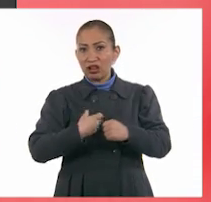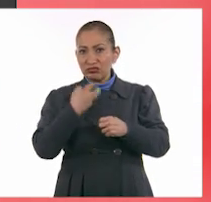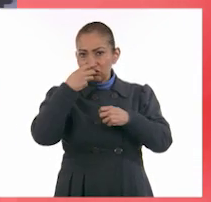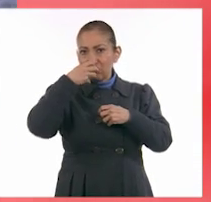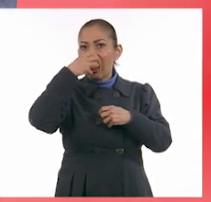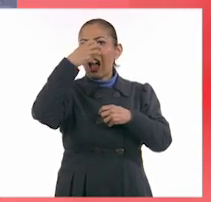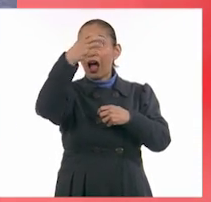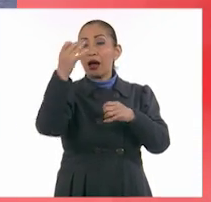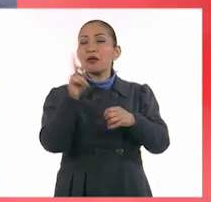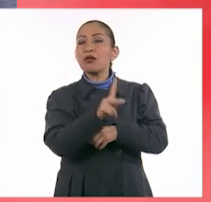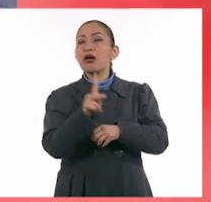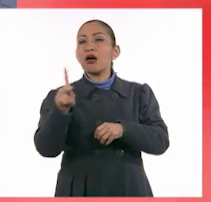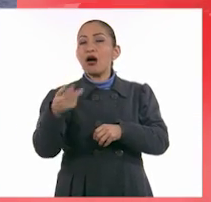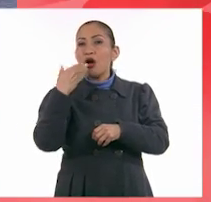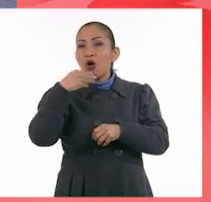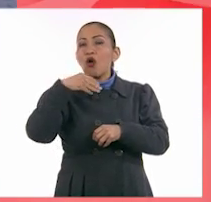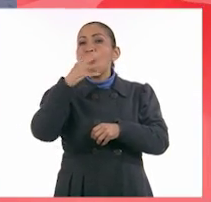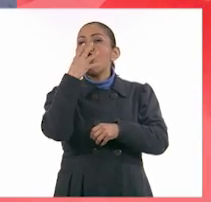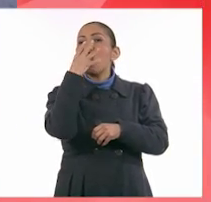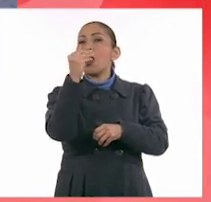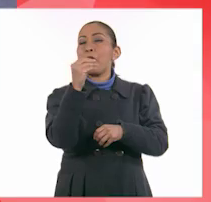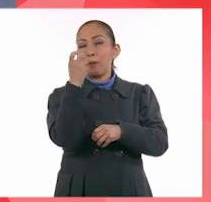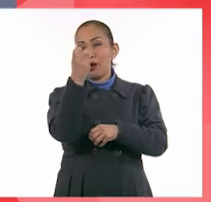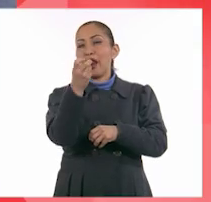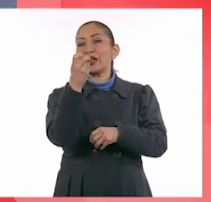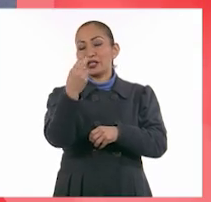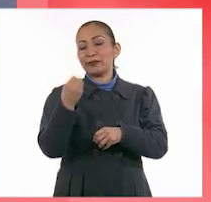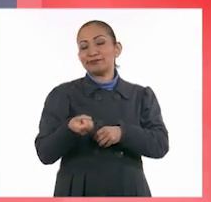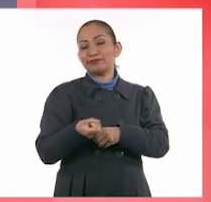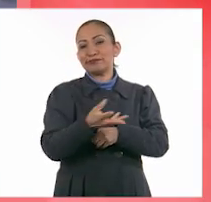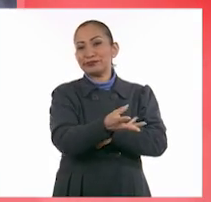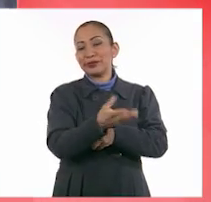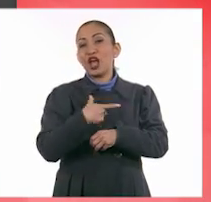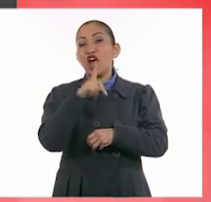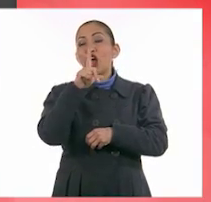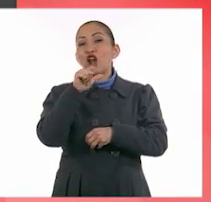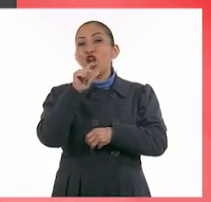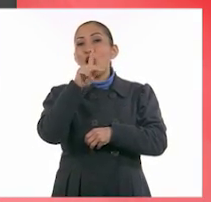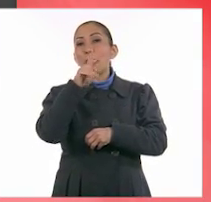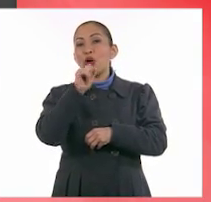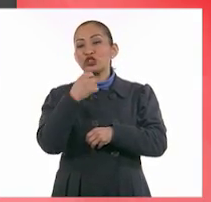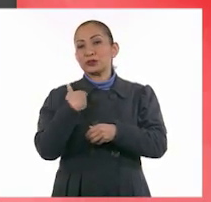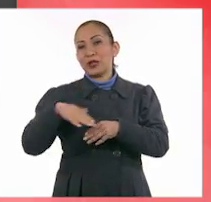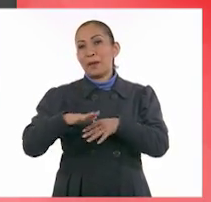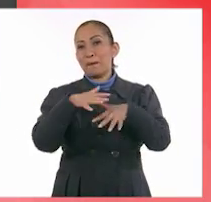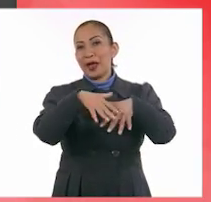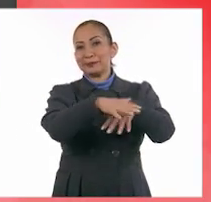gruñido, similar al aullido de un lobo. Es por eso que se les conoce como lobos marinos.